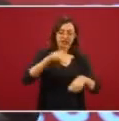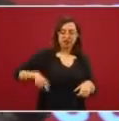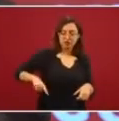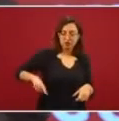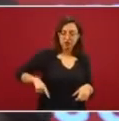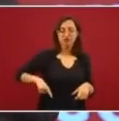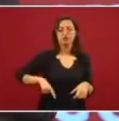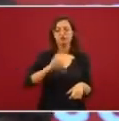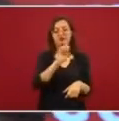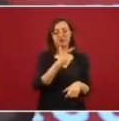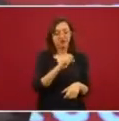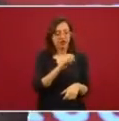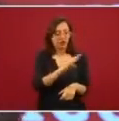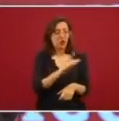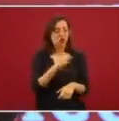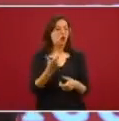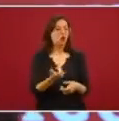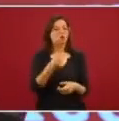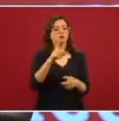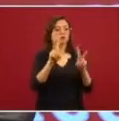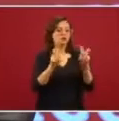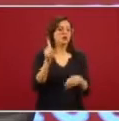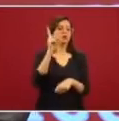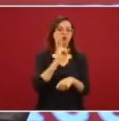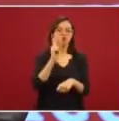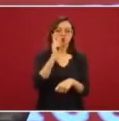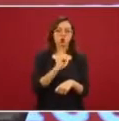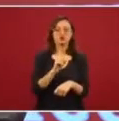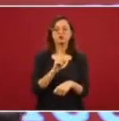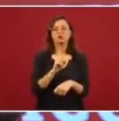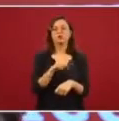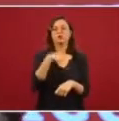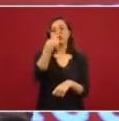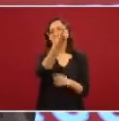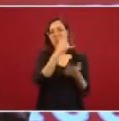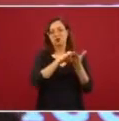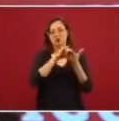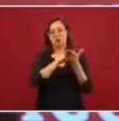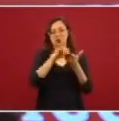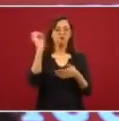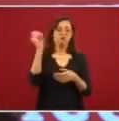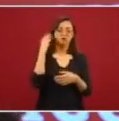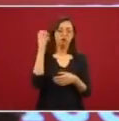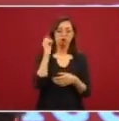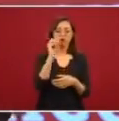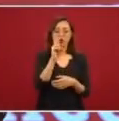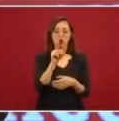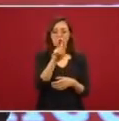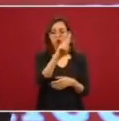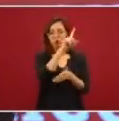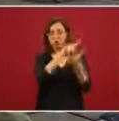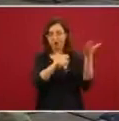la mujer a una vida libre de violencia y en general a las mujeres su análogo en nueva york' en el foro de naciones unidas fue